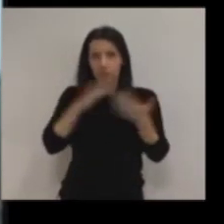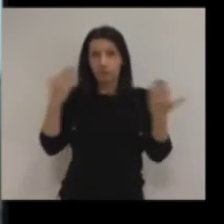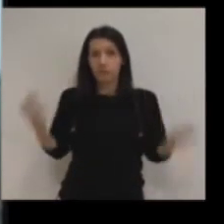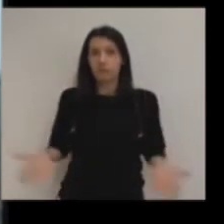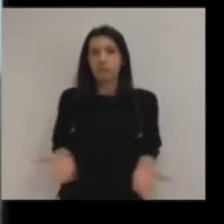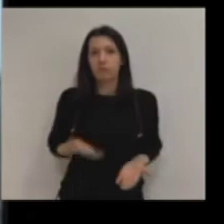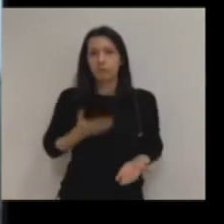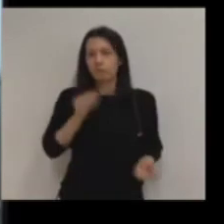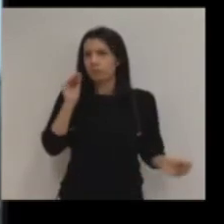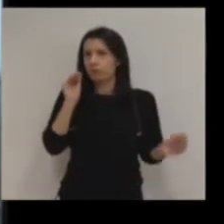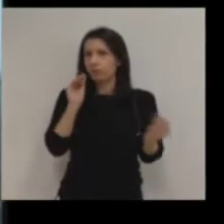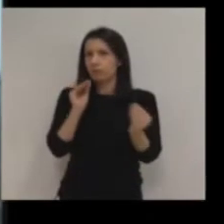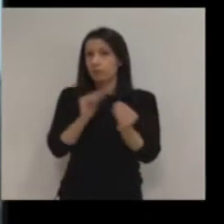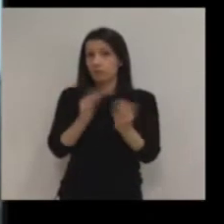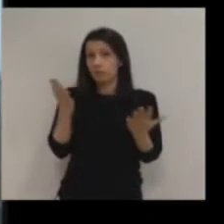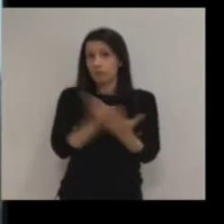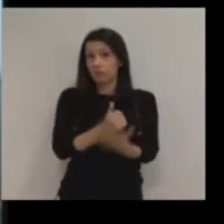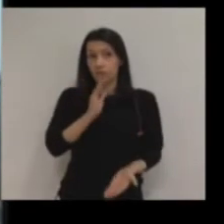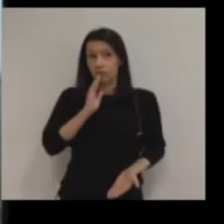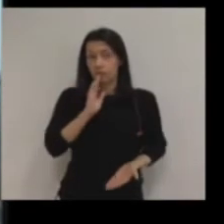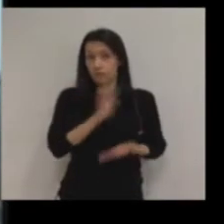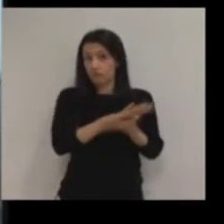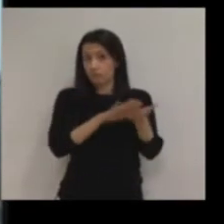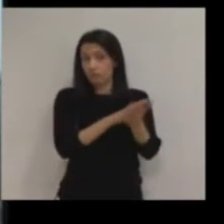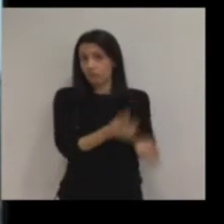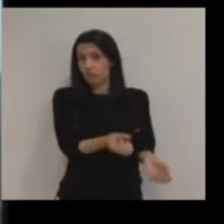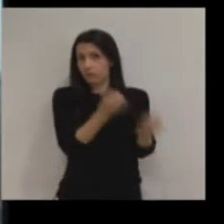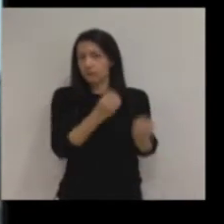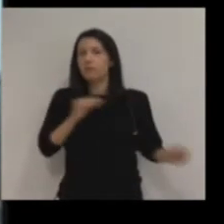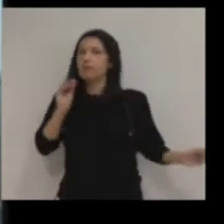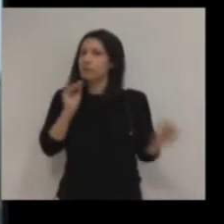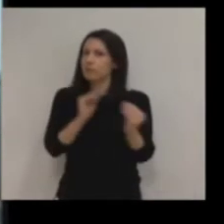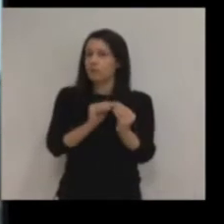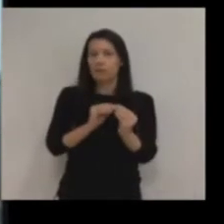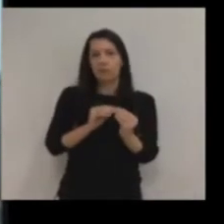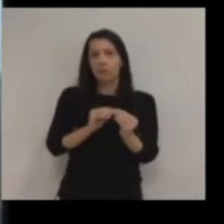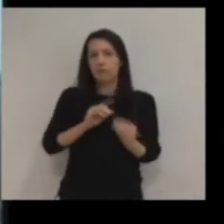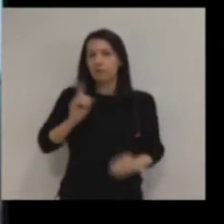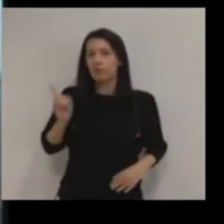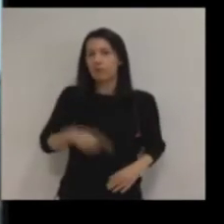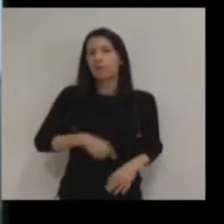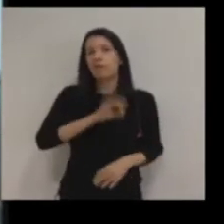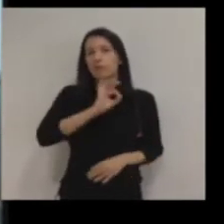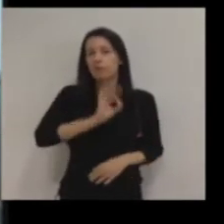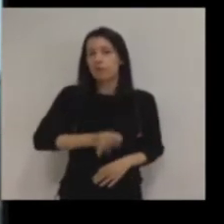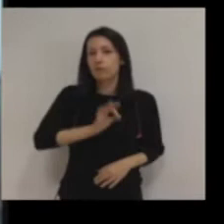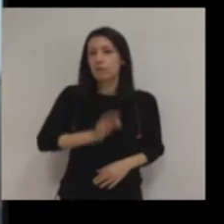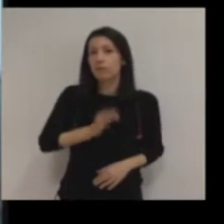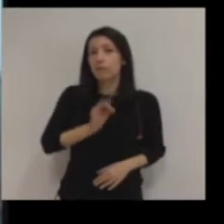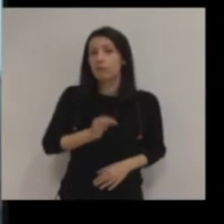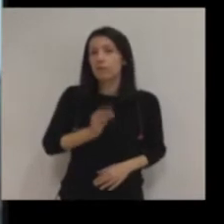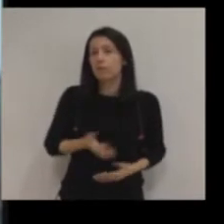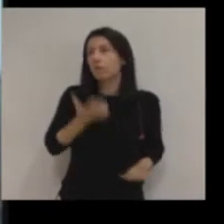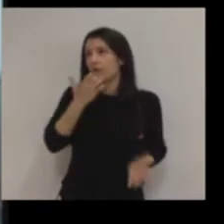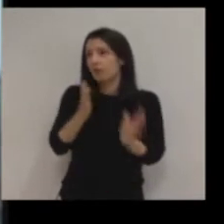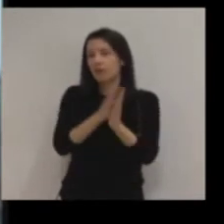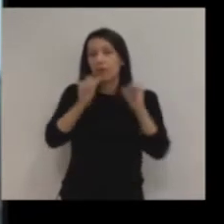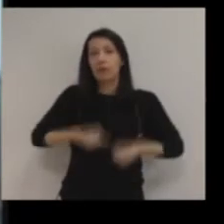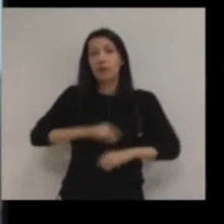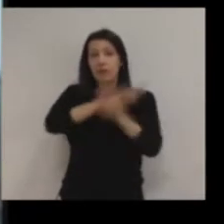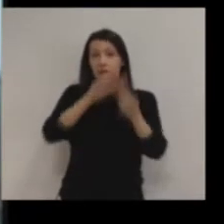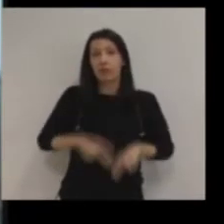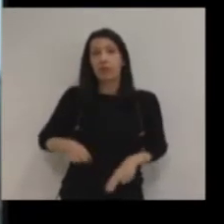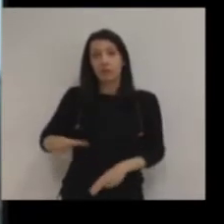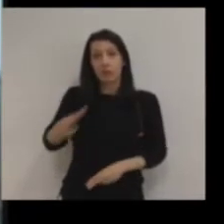Estoy totalmente de acuerdo con todo lo que has comentado y sí que es verdad que con los convenios internacionales de